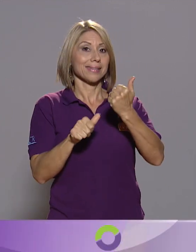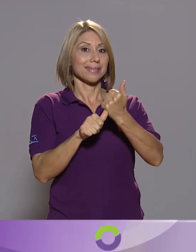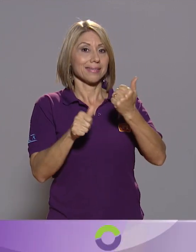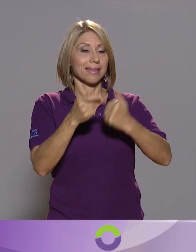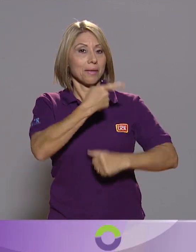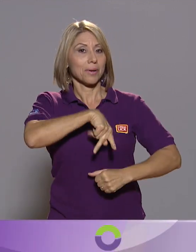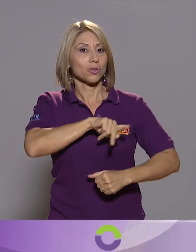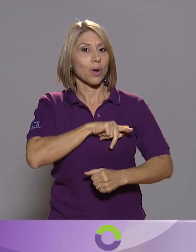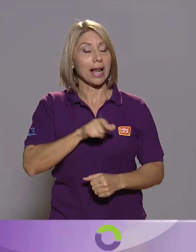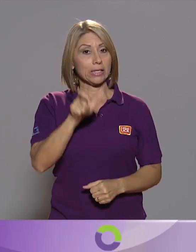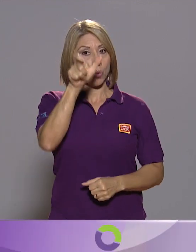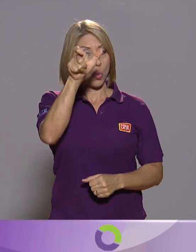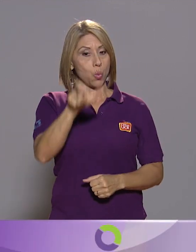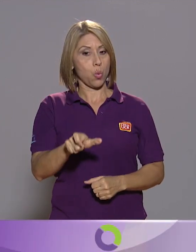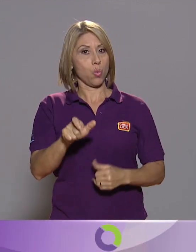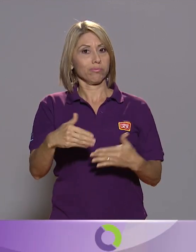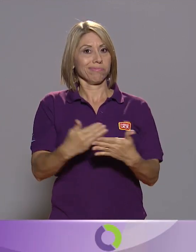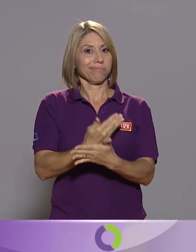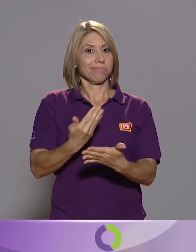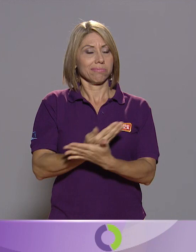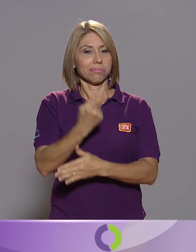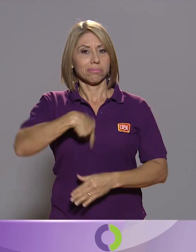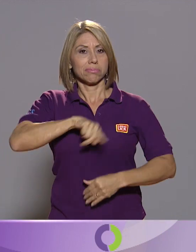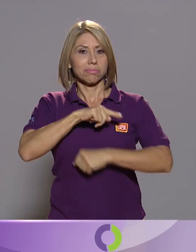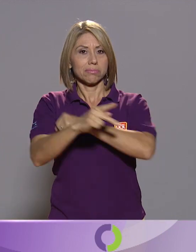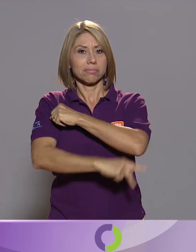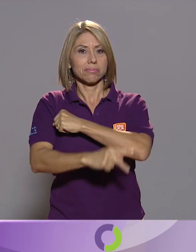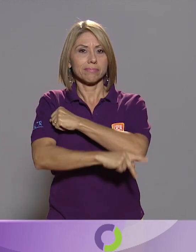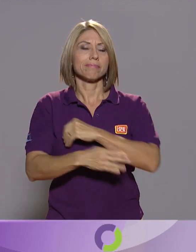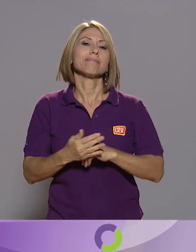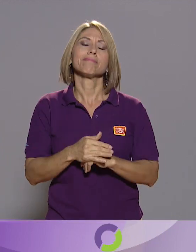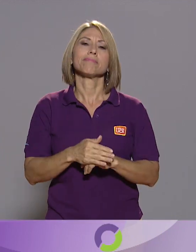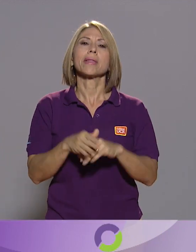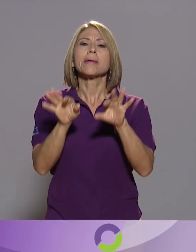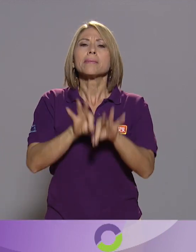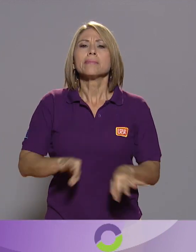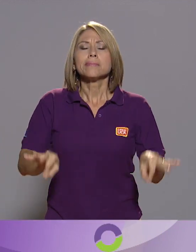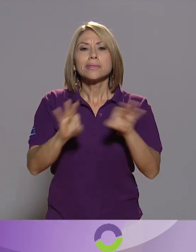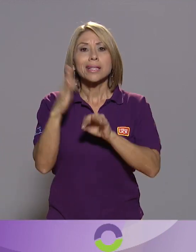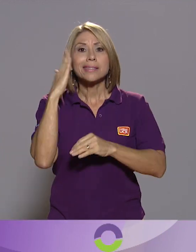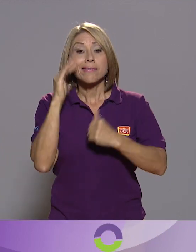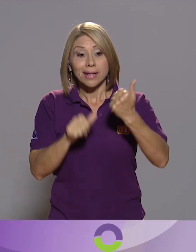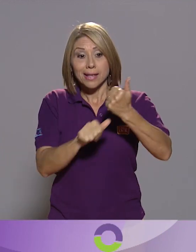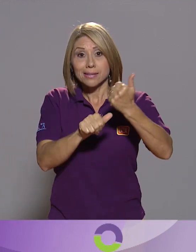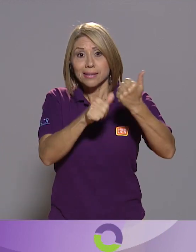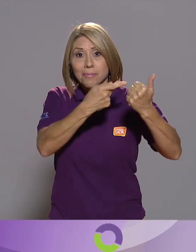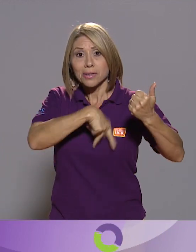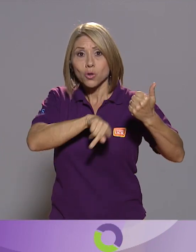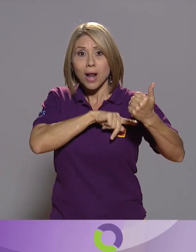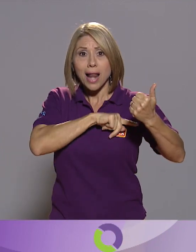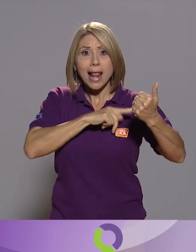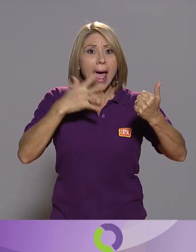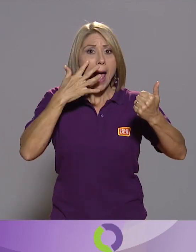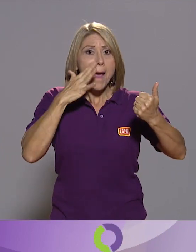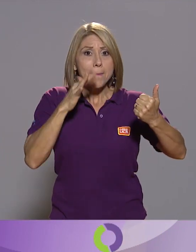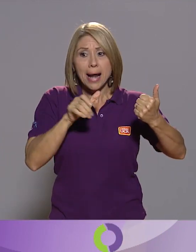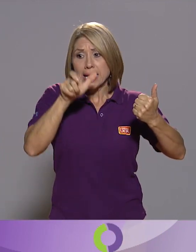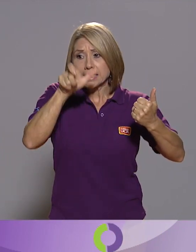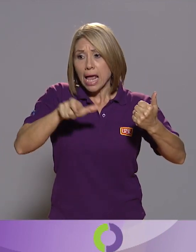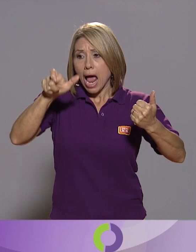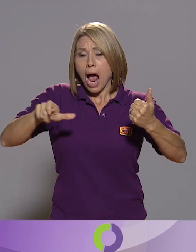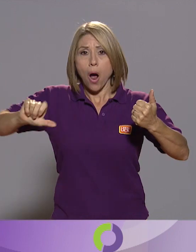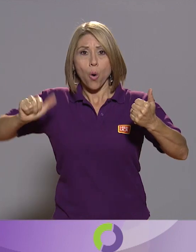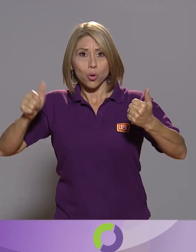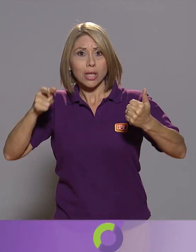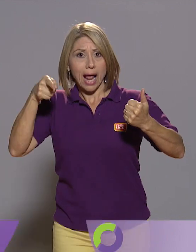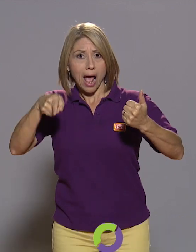asistente personal es una figura novedosa en nuestro país, ¿verdad? Es importante tener claro que no se asemeja a ninguna figura de las que